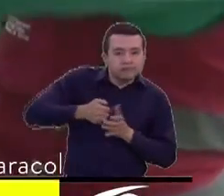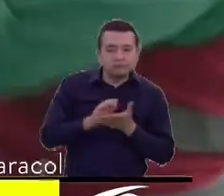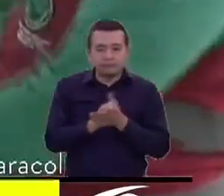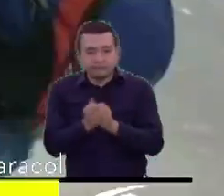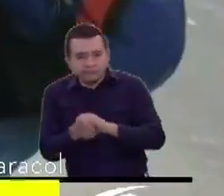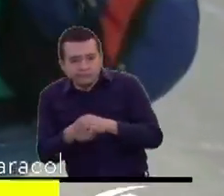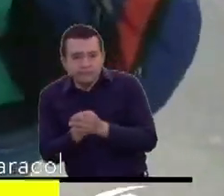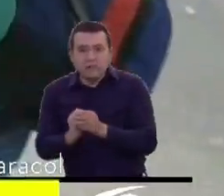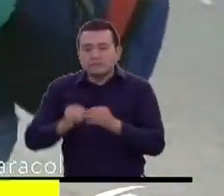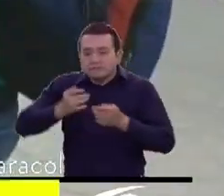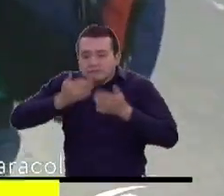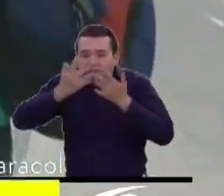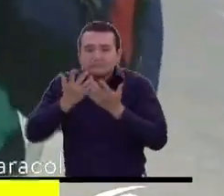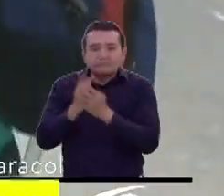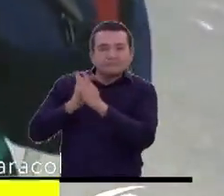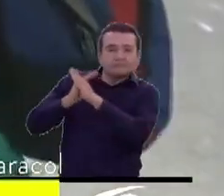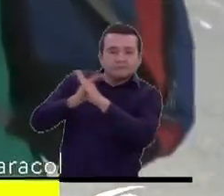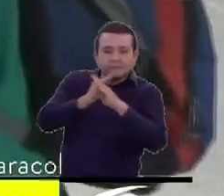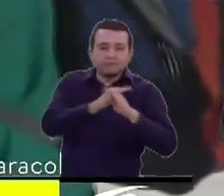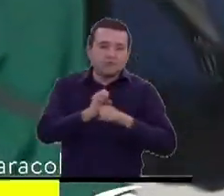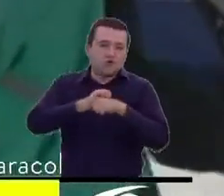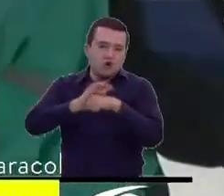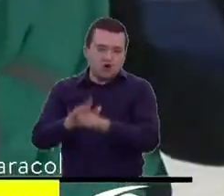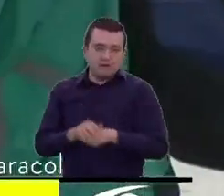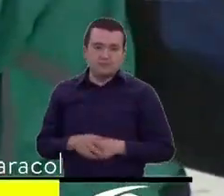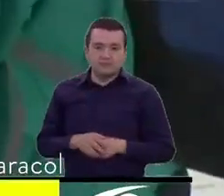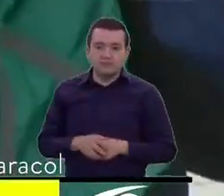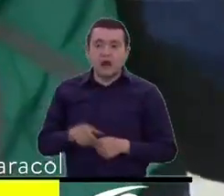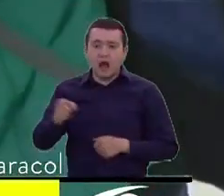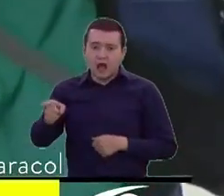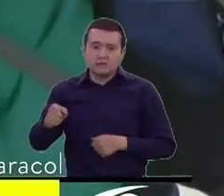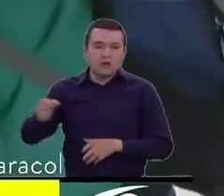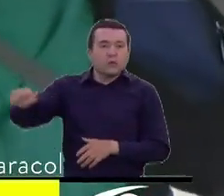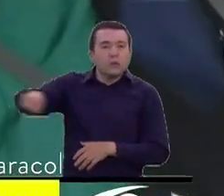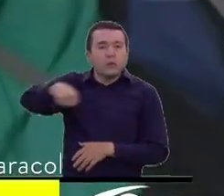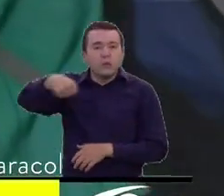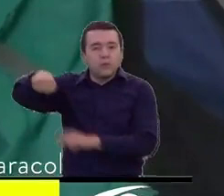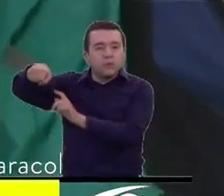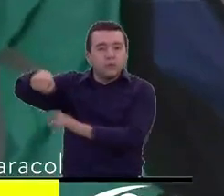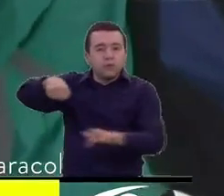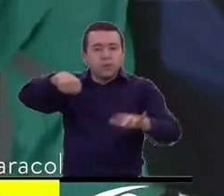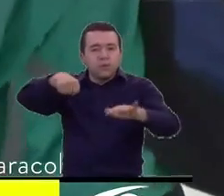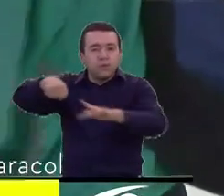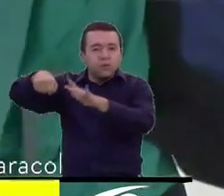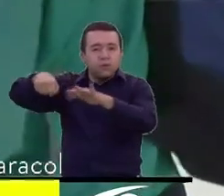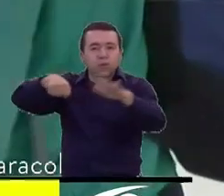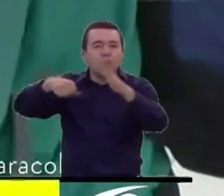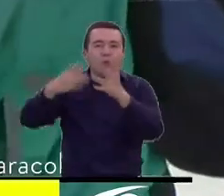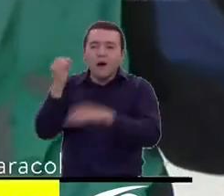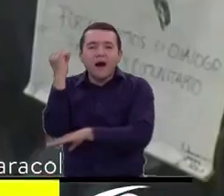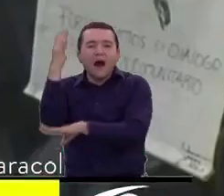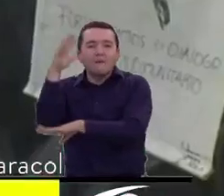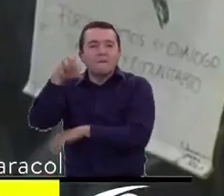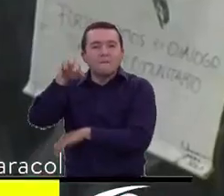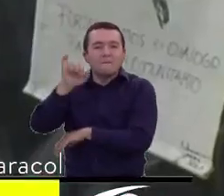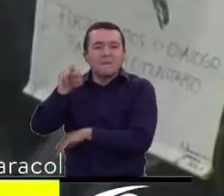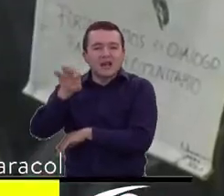al COVID-19 en sus territorios. El sahumerio se avasa de pino o cal,